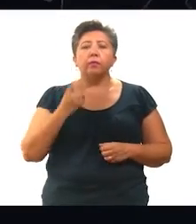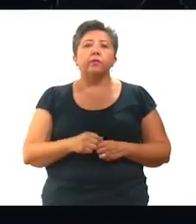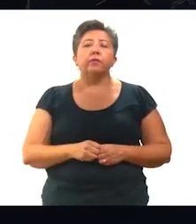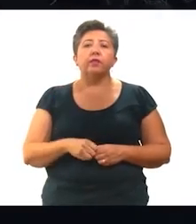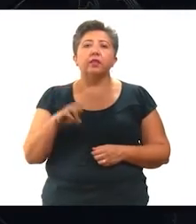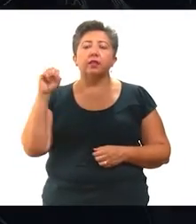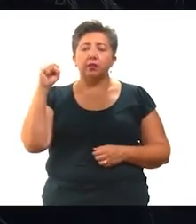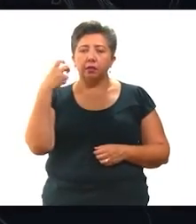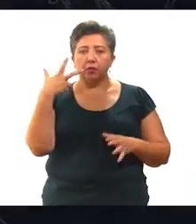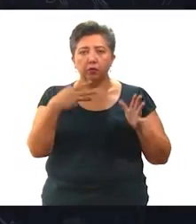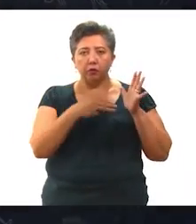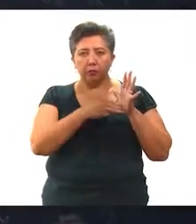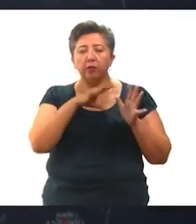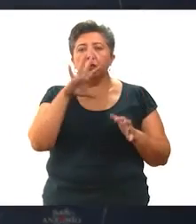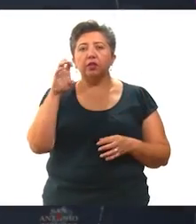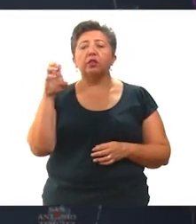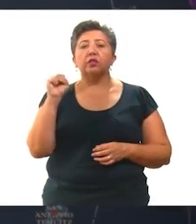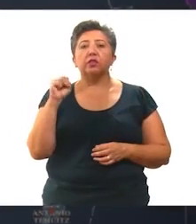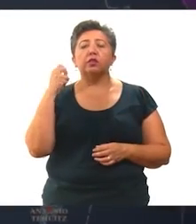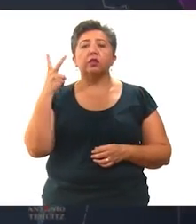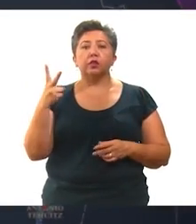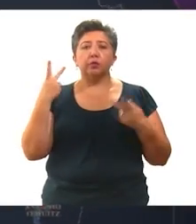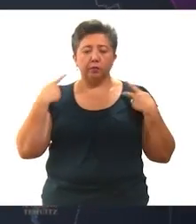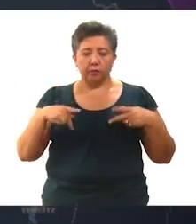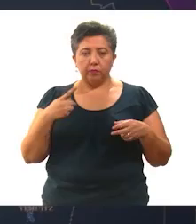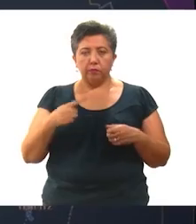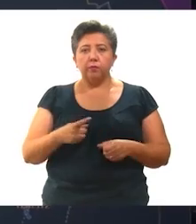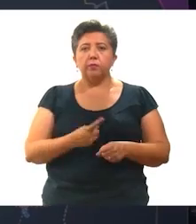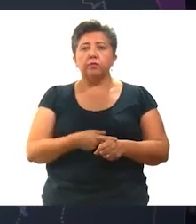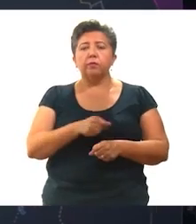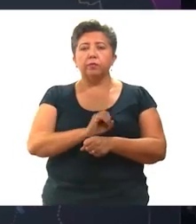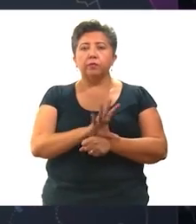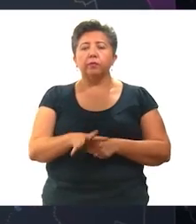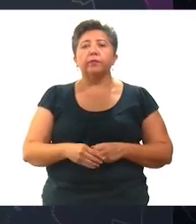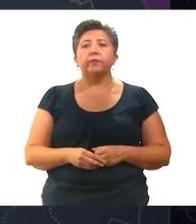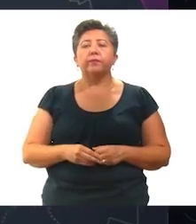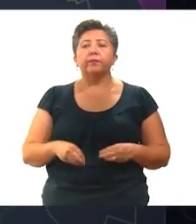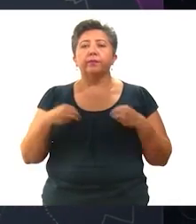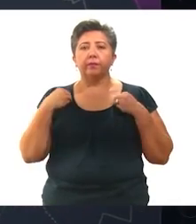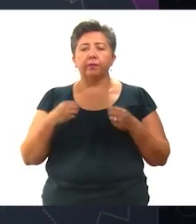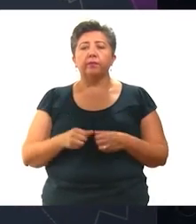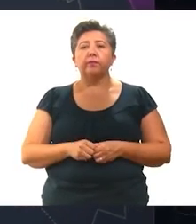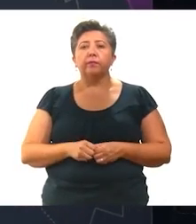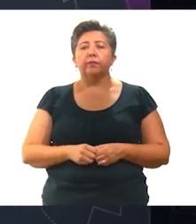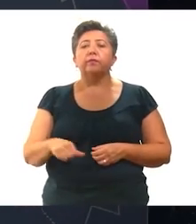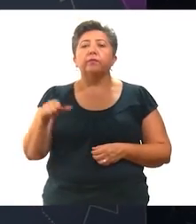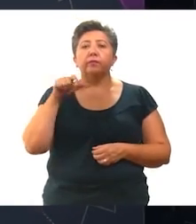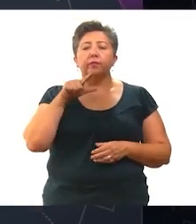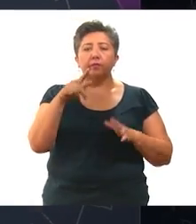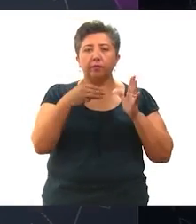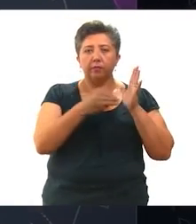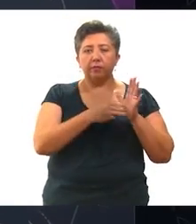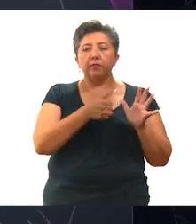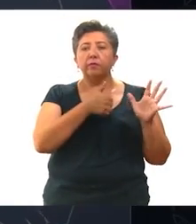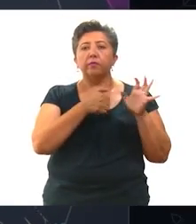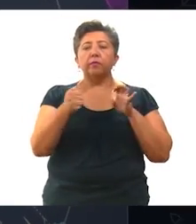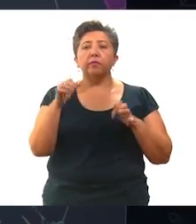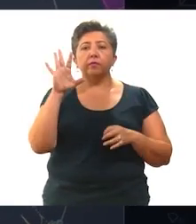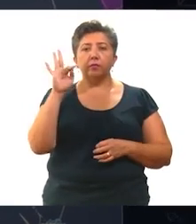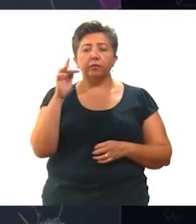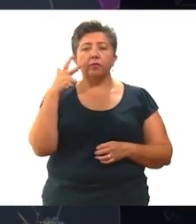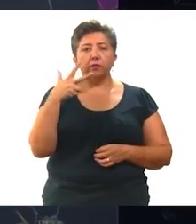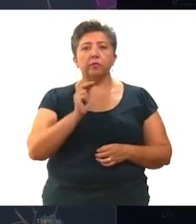Tulakalemako, Pacto, Lecohanilo. Tian, Ichilupelwinal. Tak, 107. Uy, Ies, Agilop, Lesemáforo, Ichile, Peskina. Uchig,